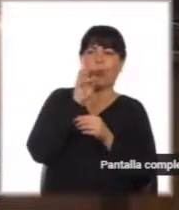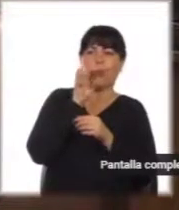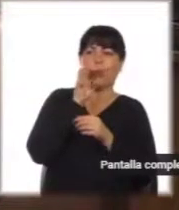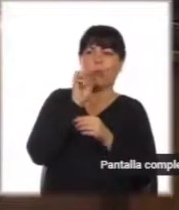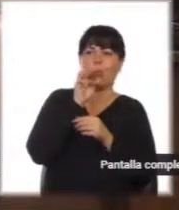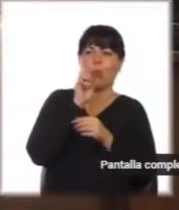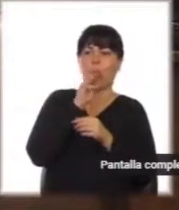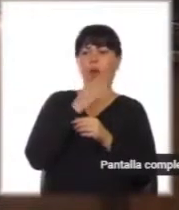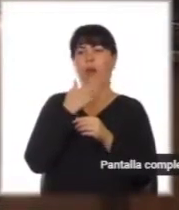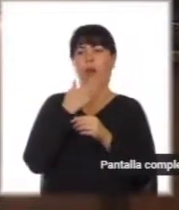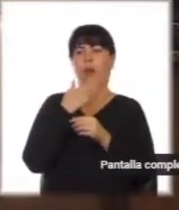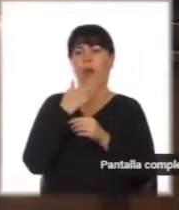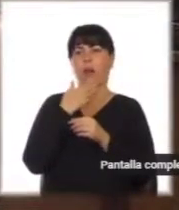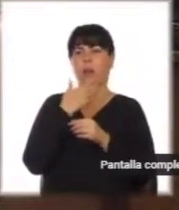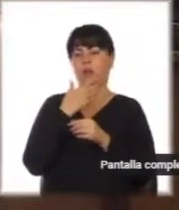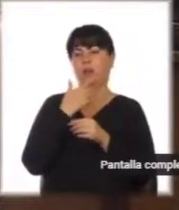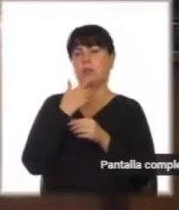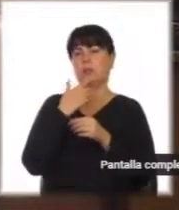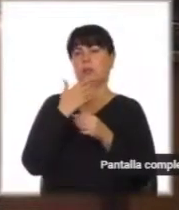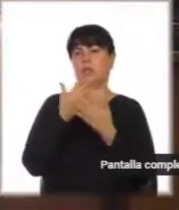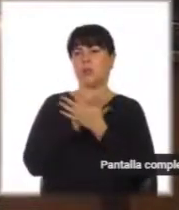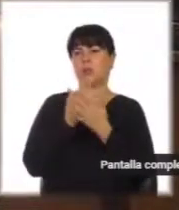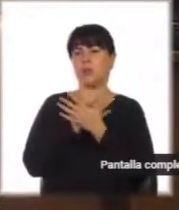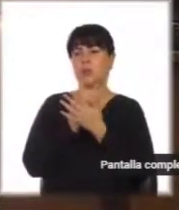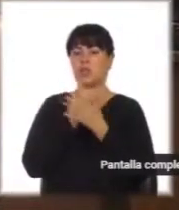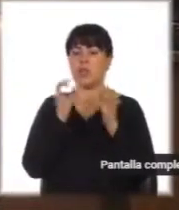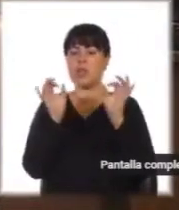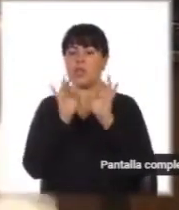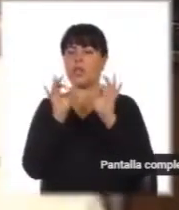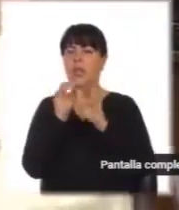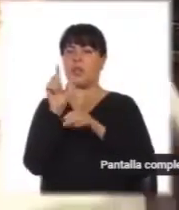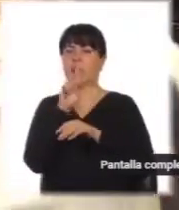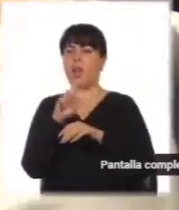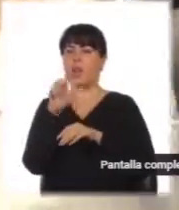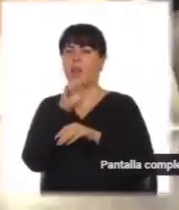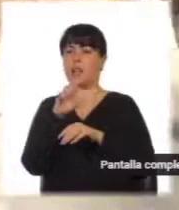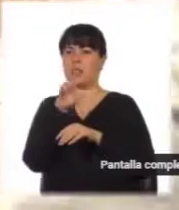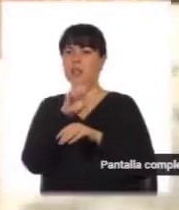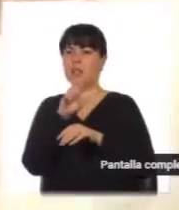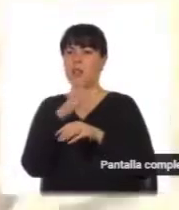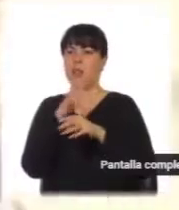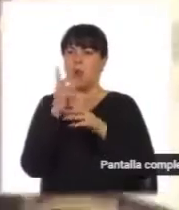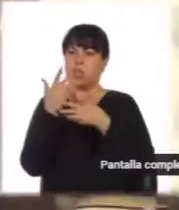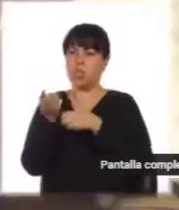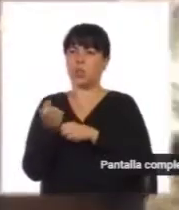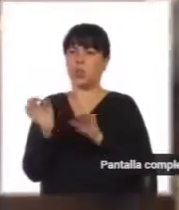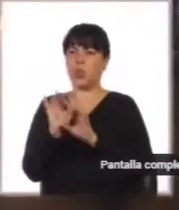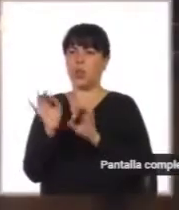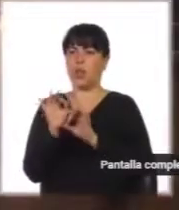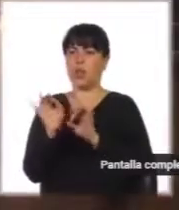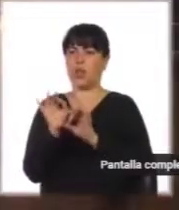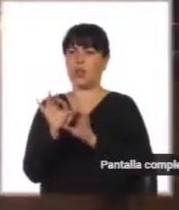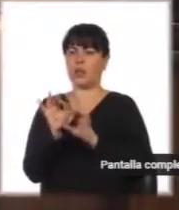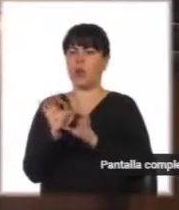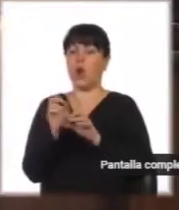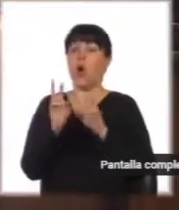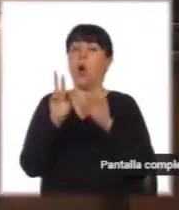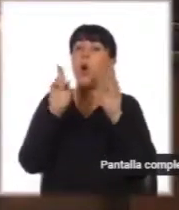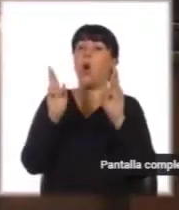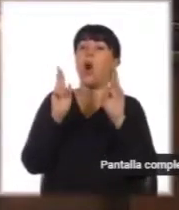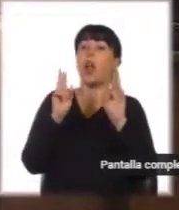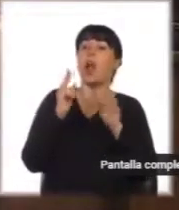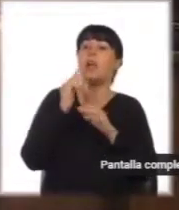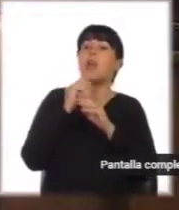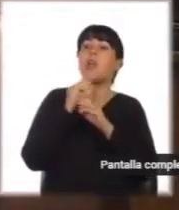de forma hiriente y nadie en el liceo sea capaz de ayudarte. Ojalá que